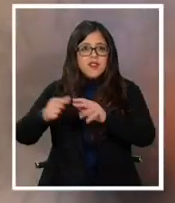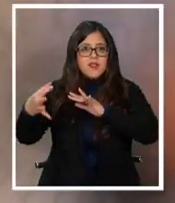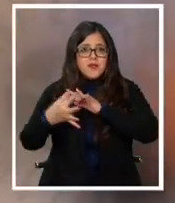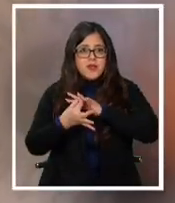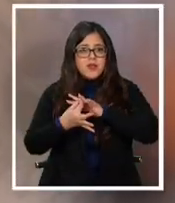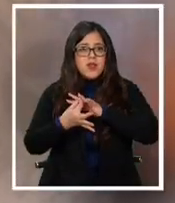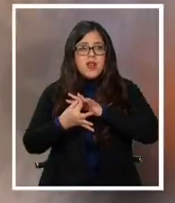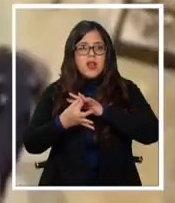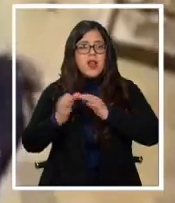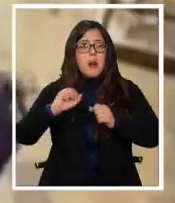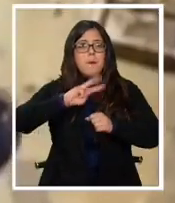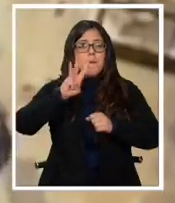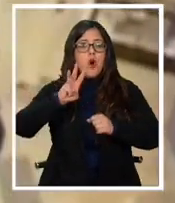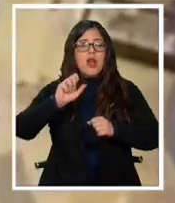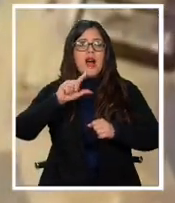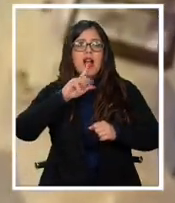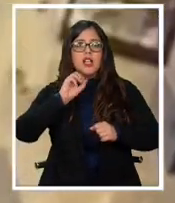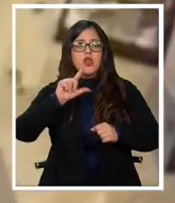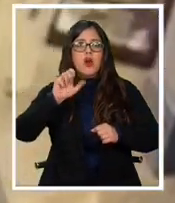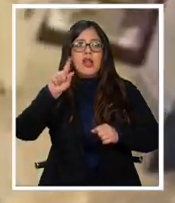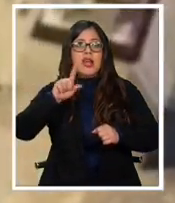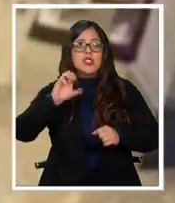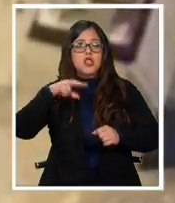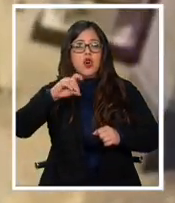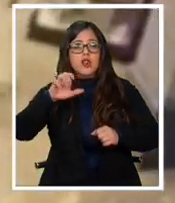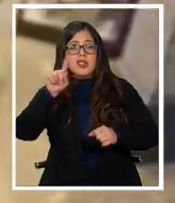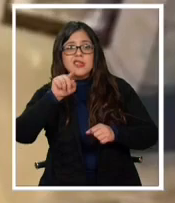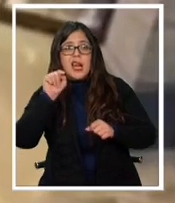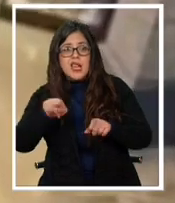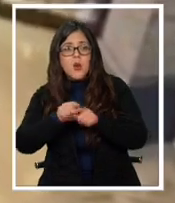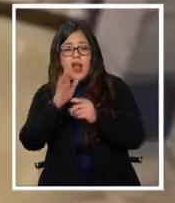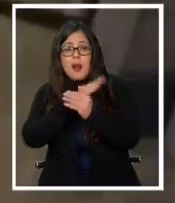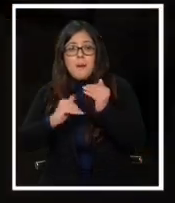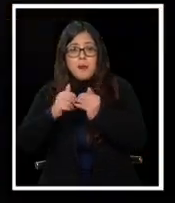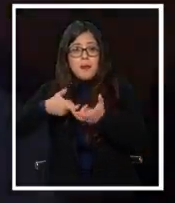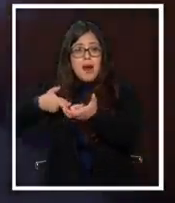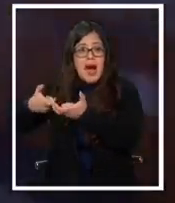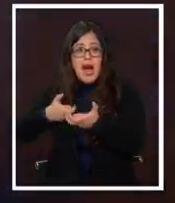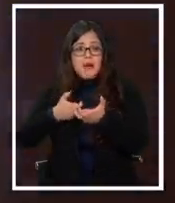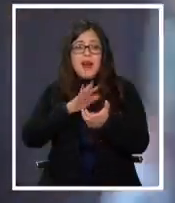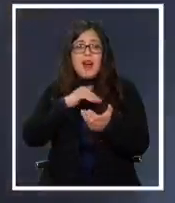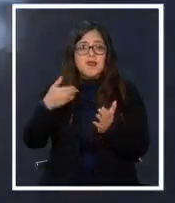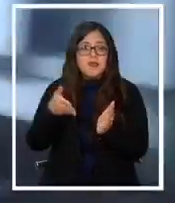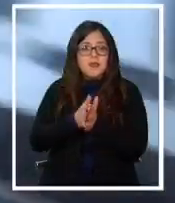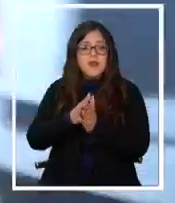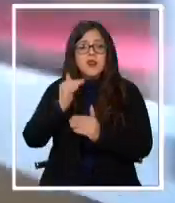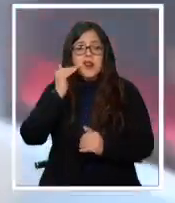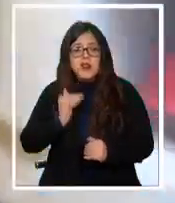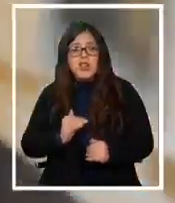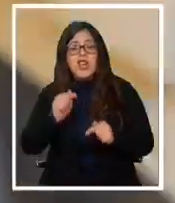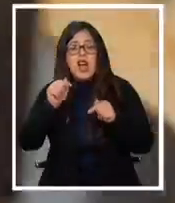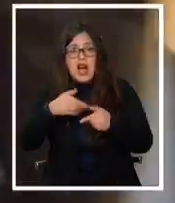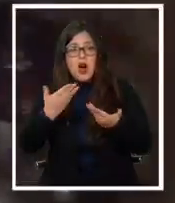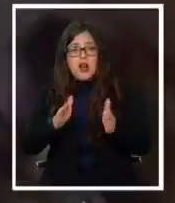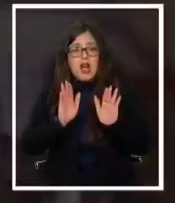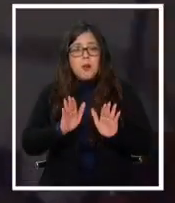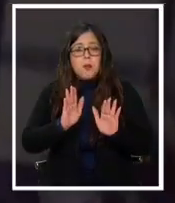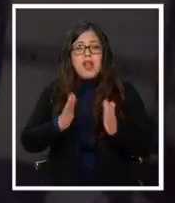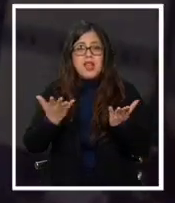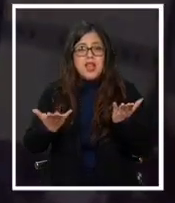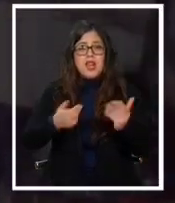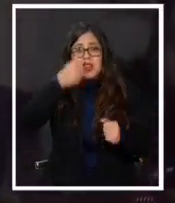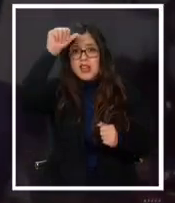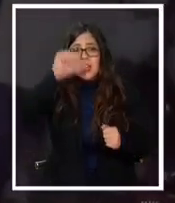de la PDI con la misma arma que mataron a Tamara. Ahora solo espera las máximas penas que establece la ley por los delitos de robo